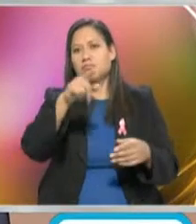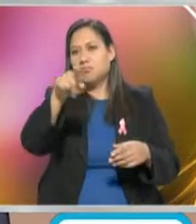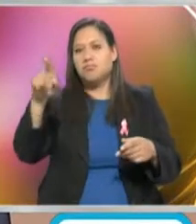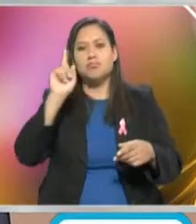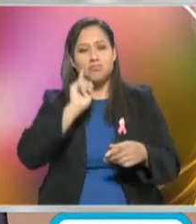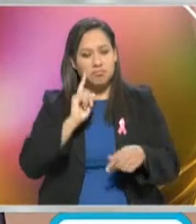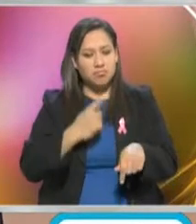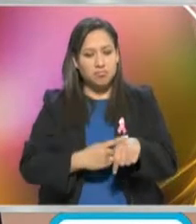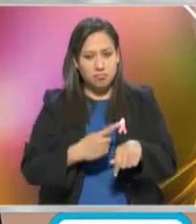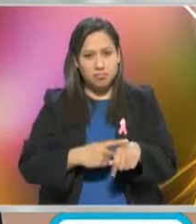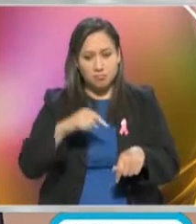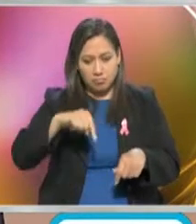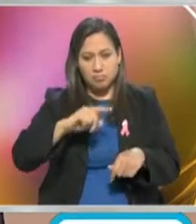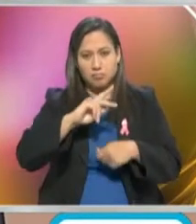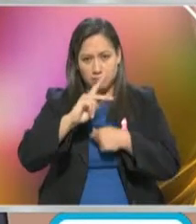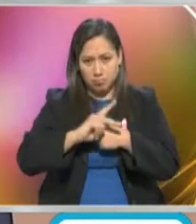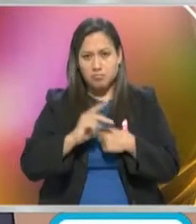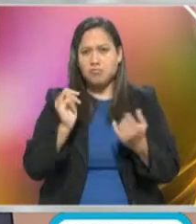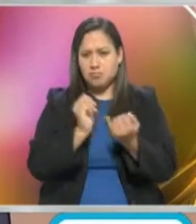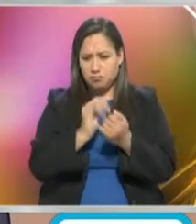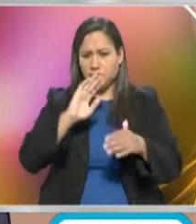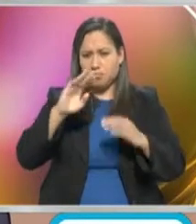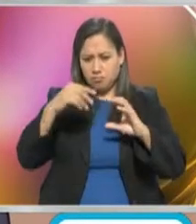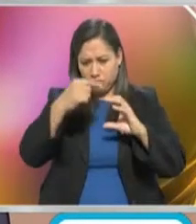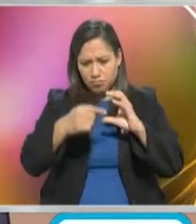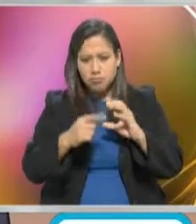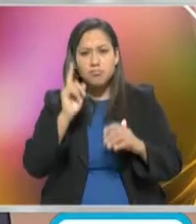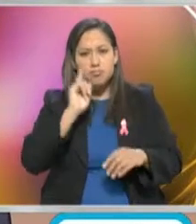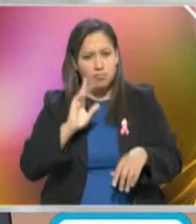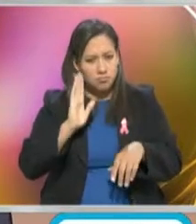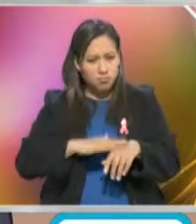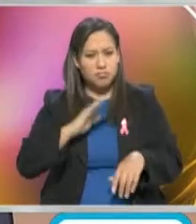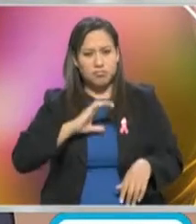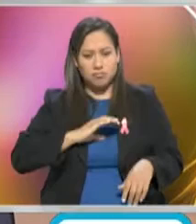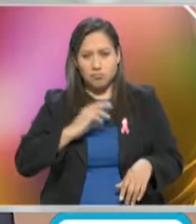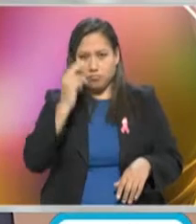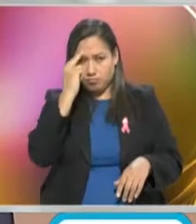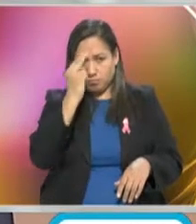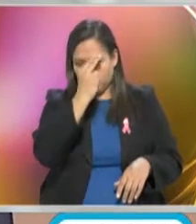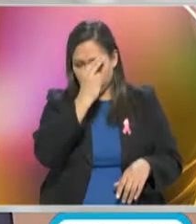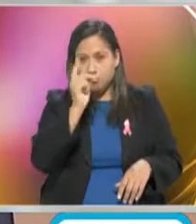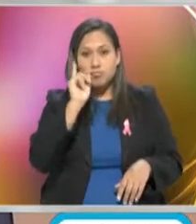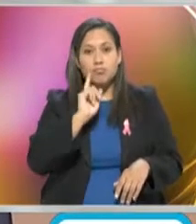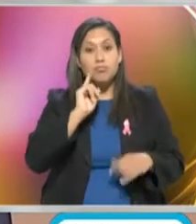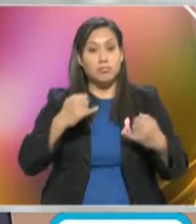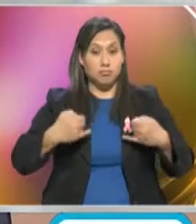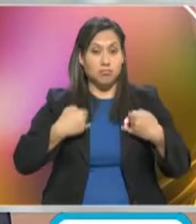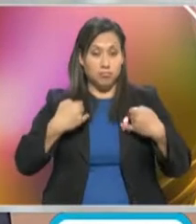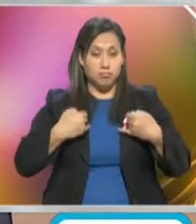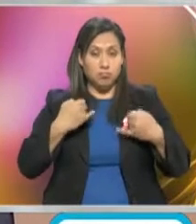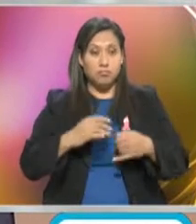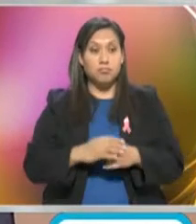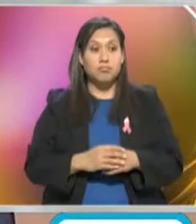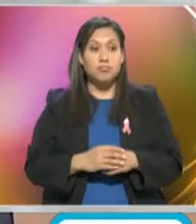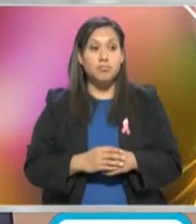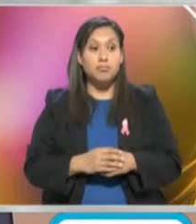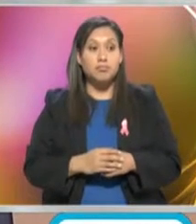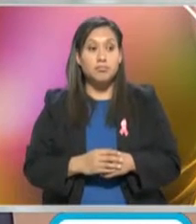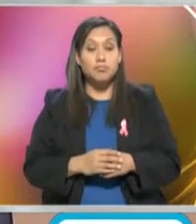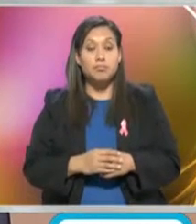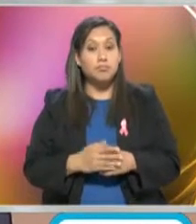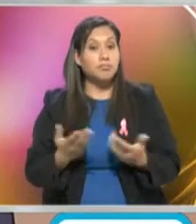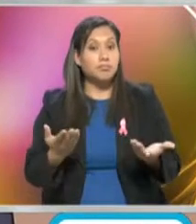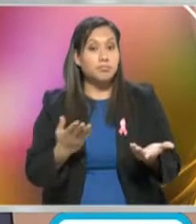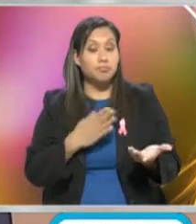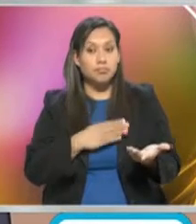en este país y en el mundo entero. ¿Sí? Cada vez vemos más cáncer de mama en mujeres jóvenes.